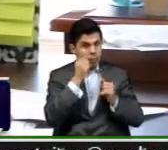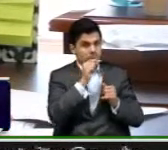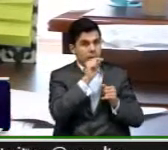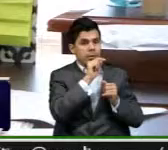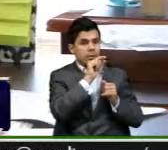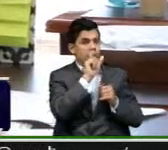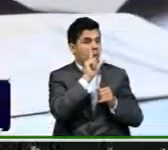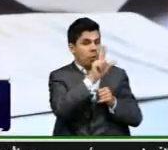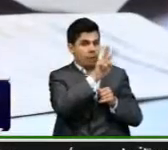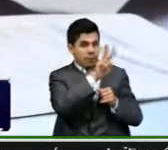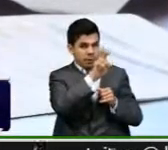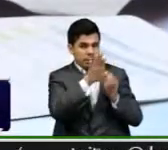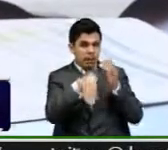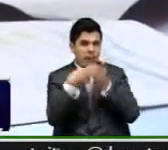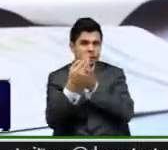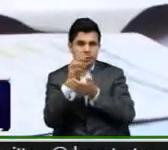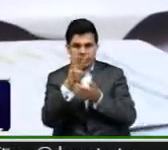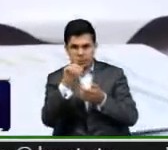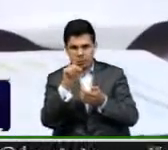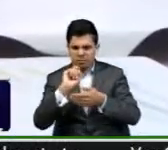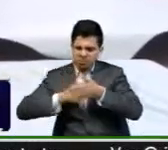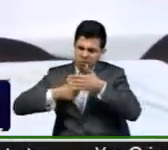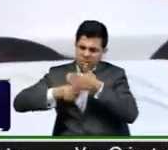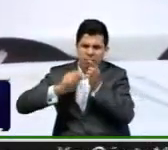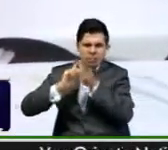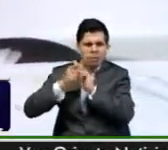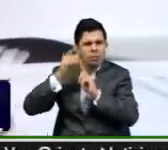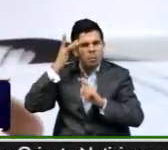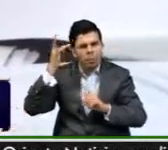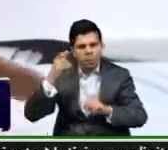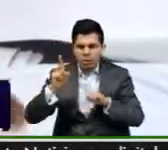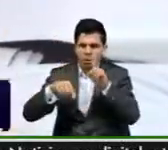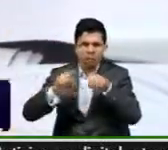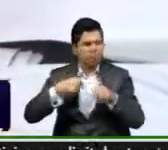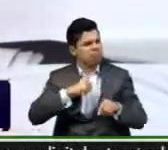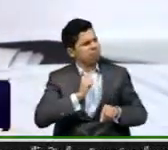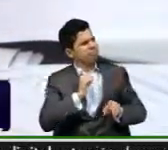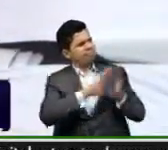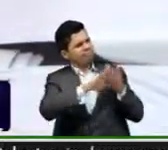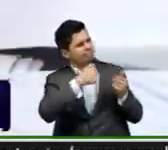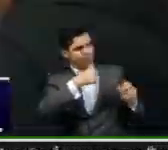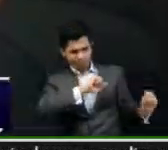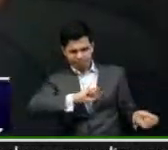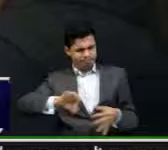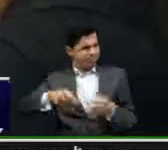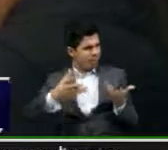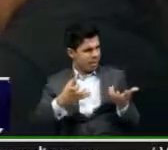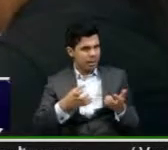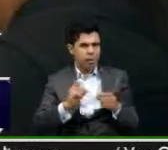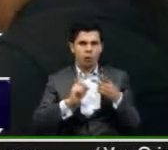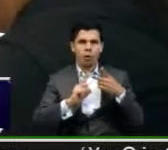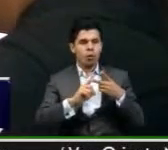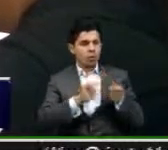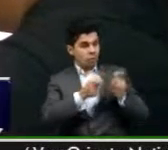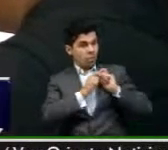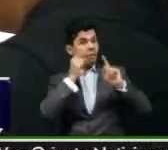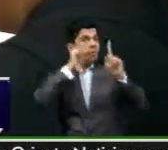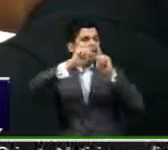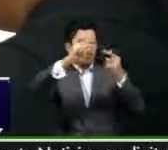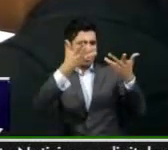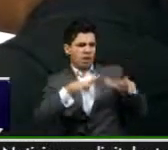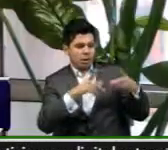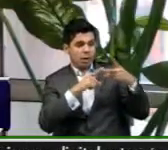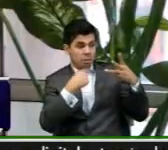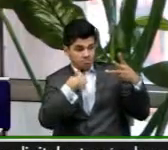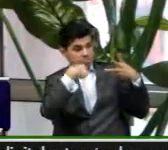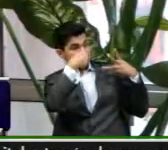al 31 de julio. Entre las causales de modificación de lista se encuentra la renuncia por voluntad propia del candidato, no aceptar la postulación o el aval del